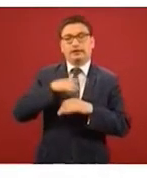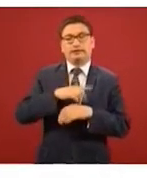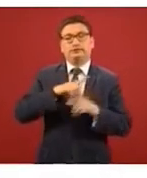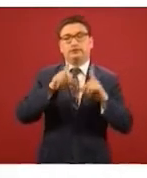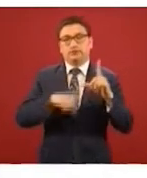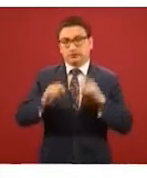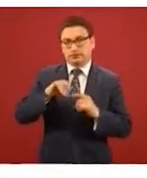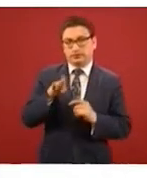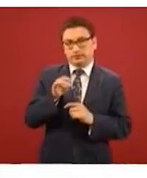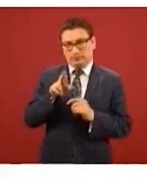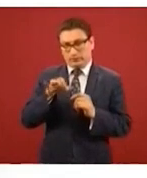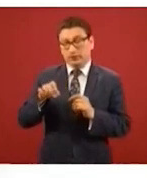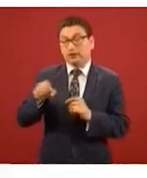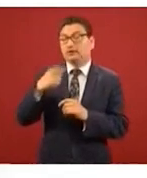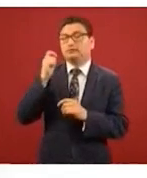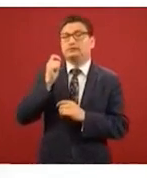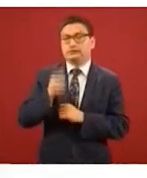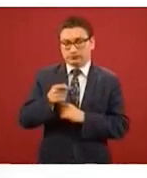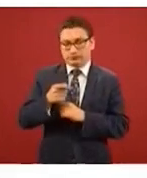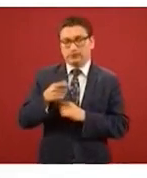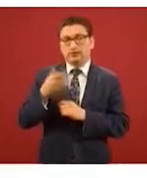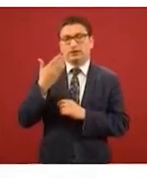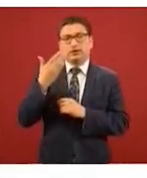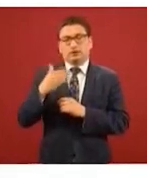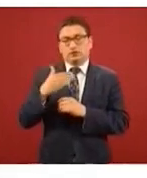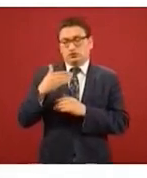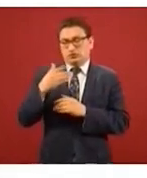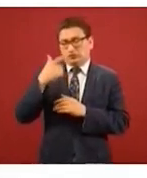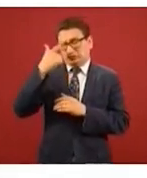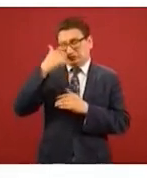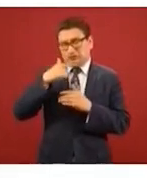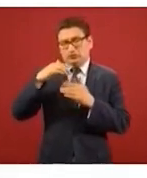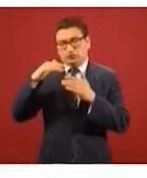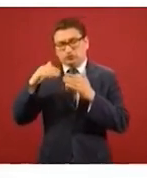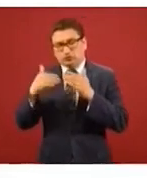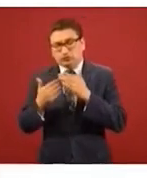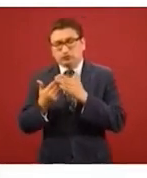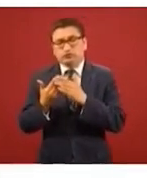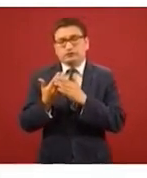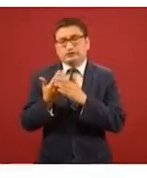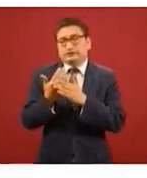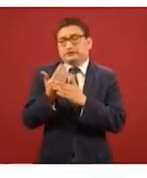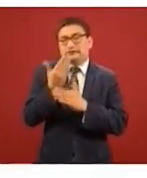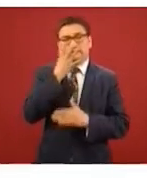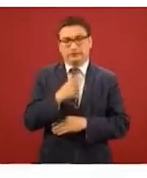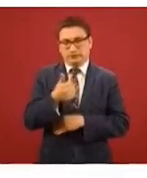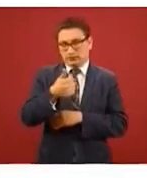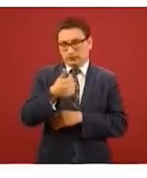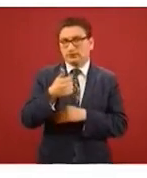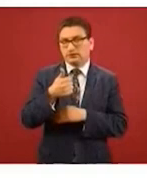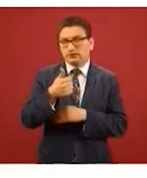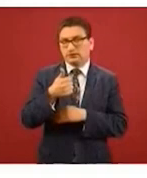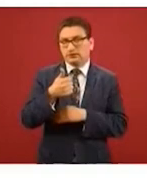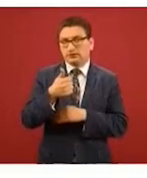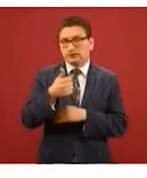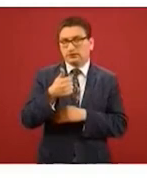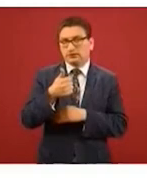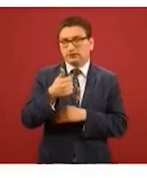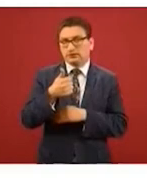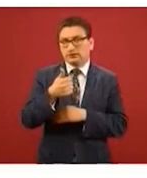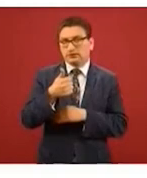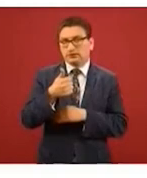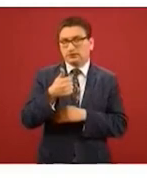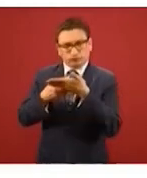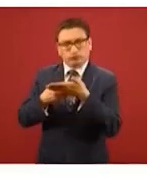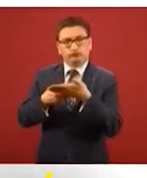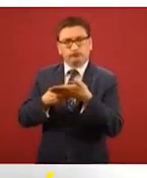INDRE. Esto ocurrió, fue un proceso de toda la noche y en casi las 6 de la mañana salió ya el resultado y se